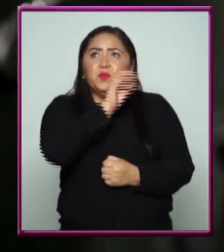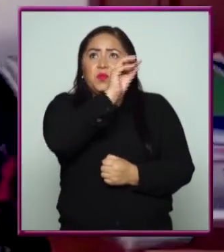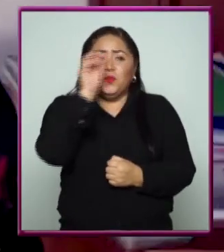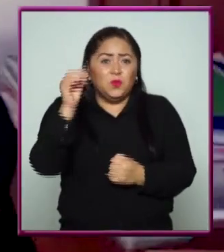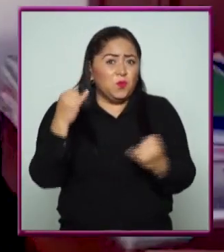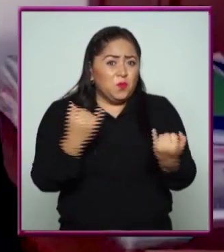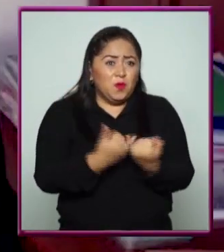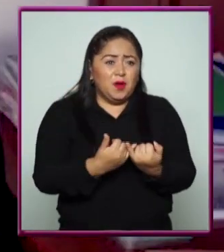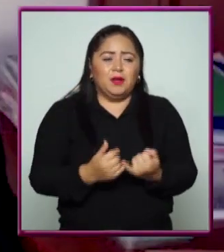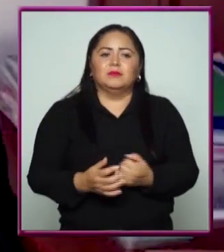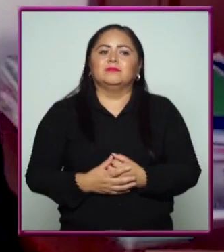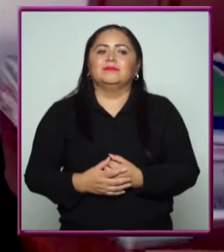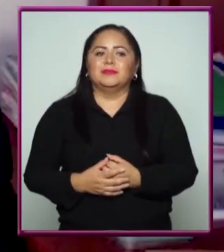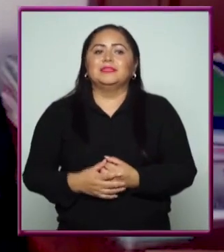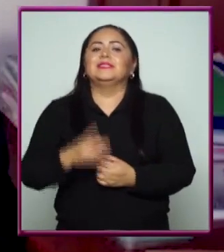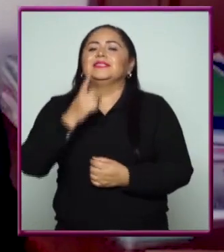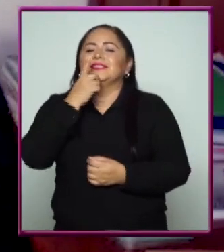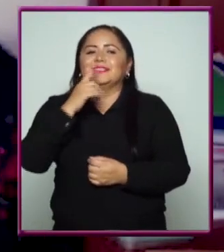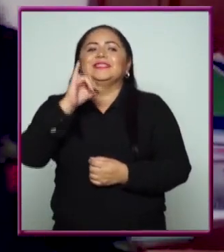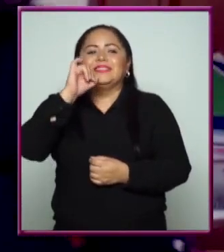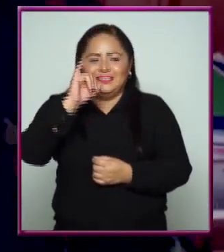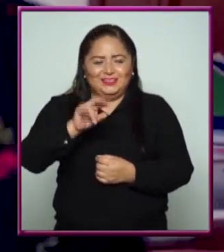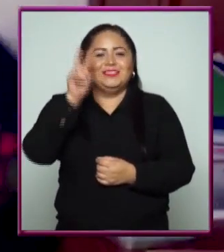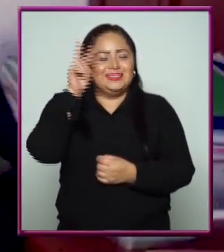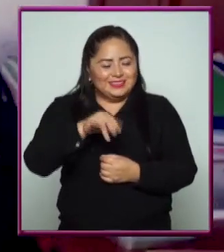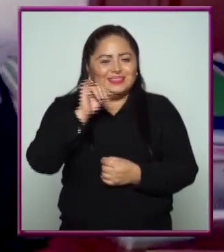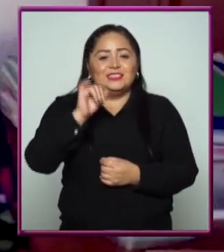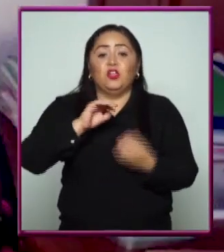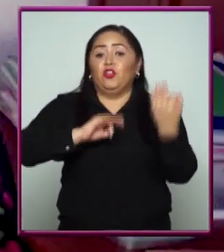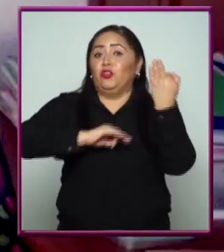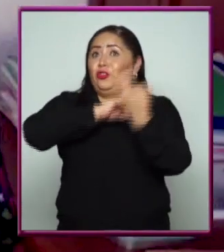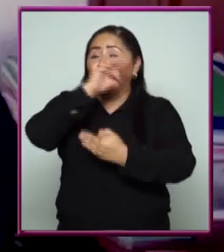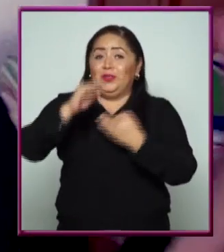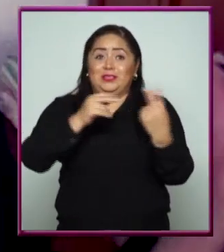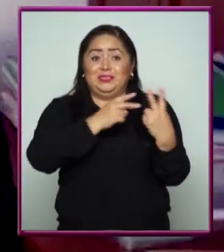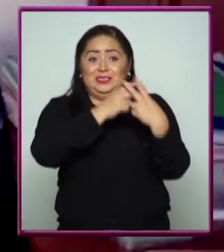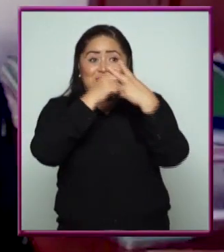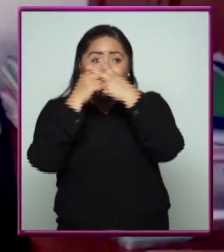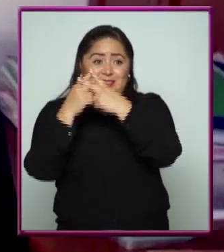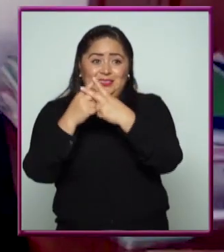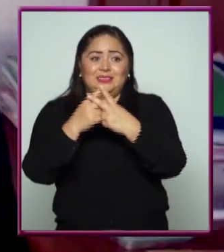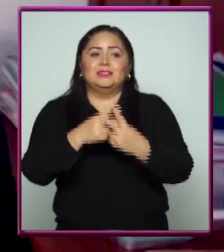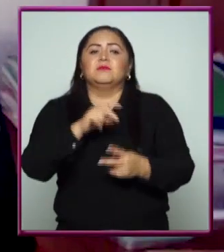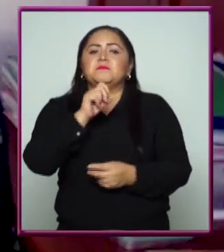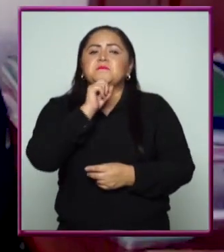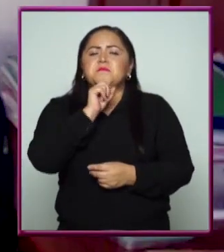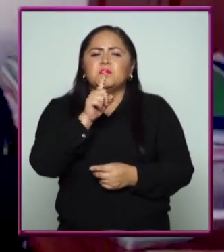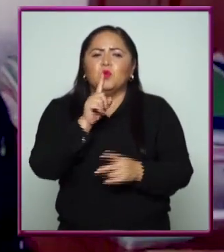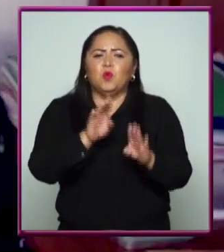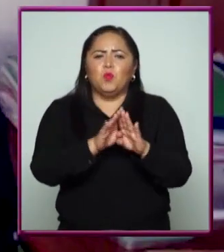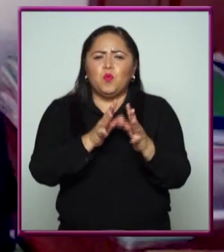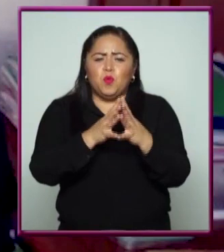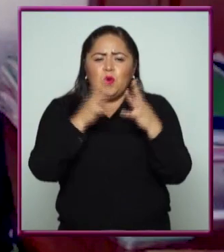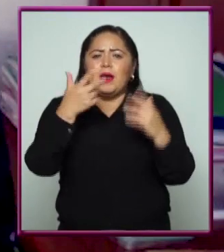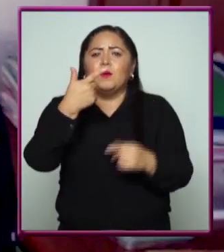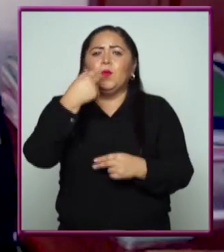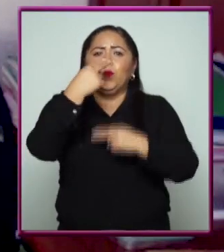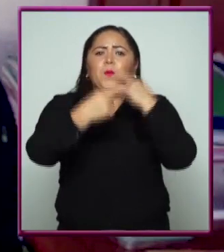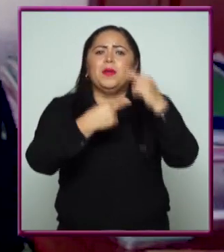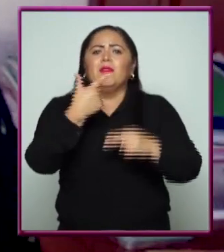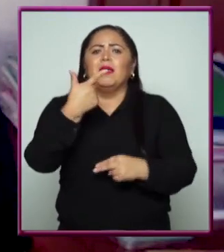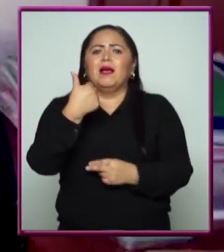manera? Sí, en realidad sí. Todas las estrellas se forman a partir de una enorme nube de